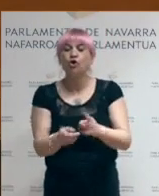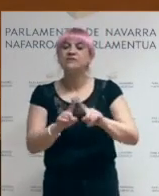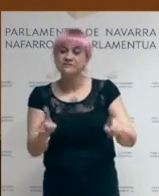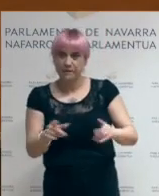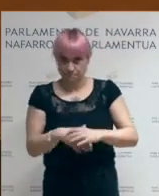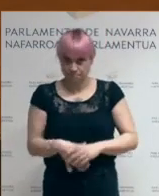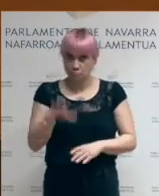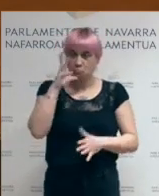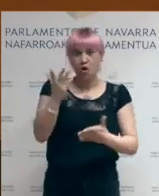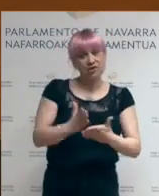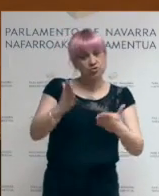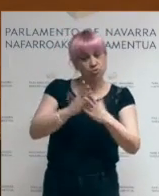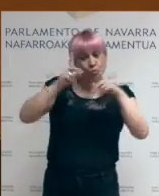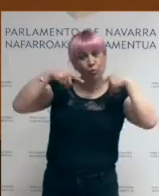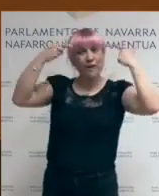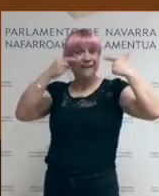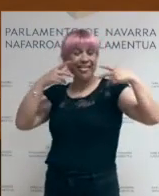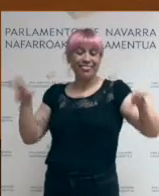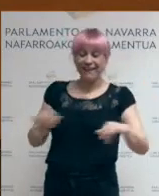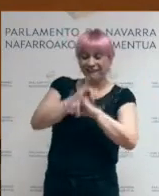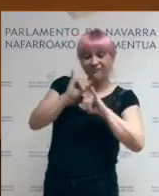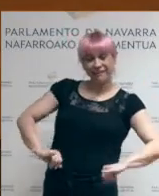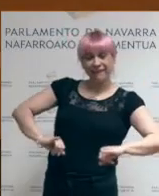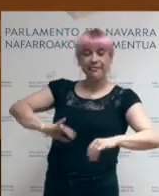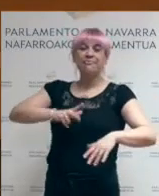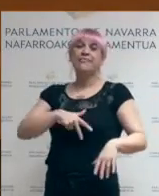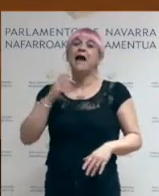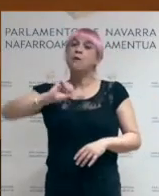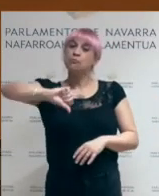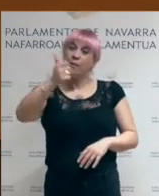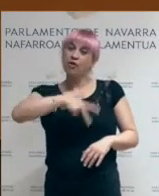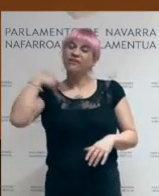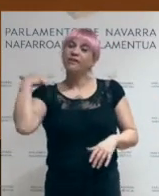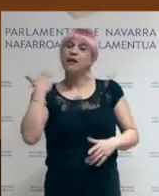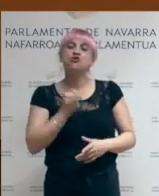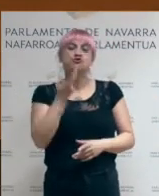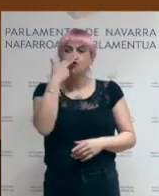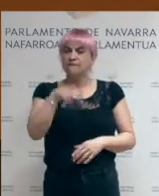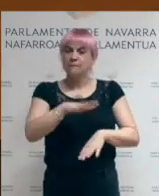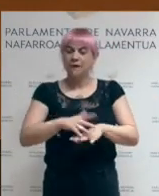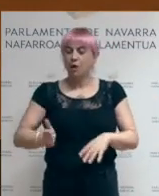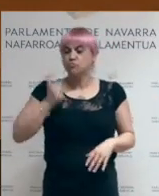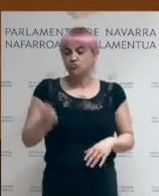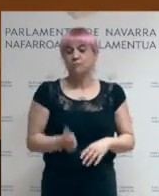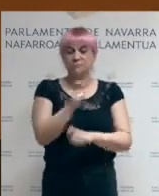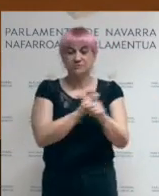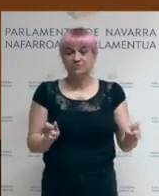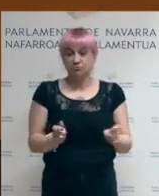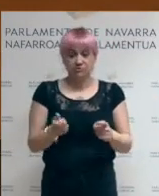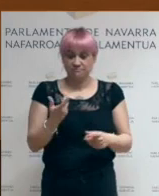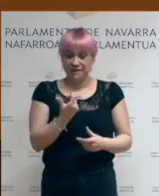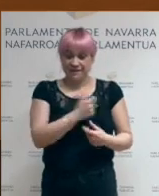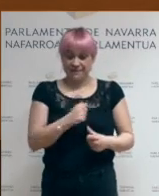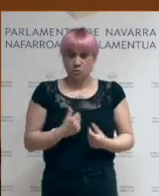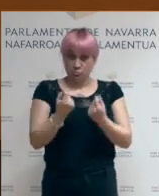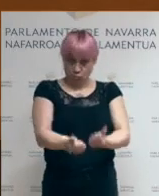de la felicidad, la del aprobado general, no sirve para cambiar la sociedad, no sirve para dar oportunidades a los que menos tienen. Su